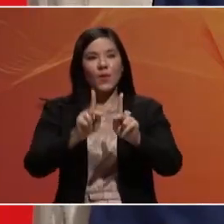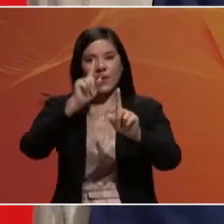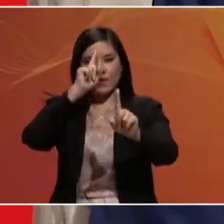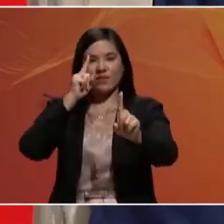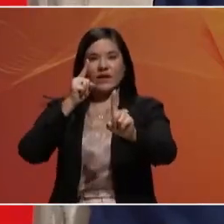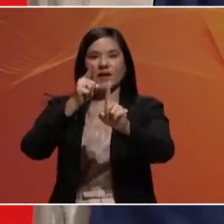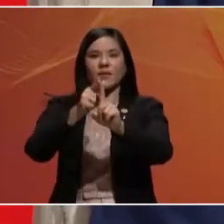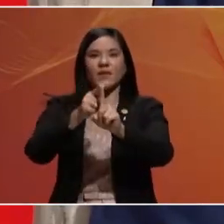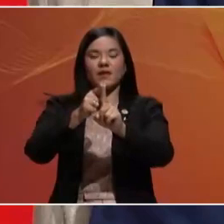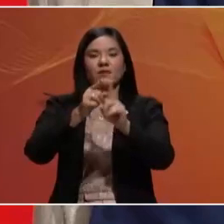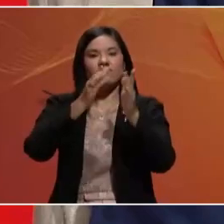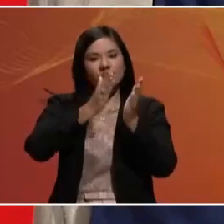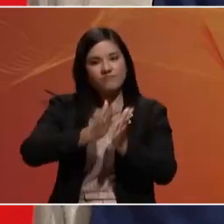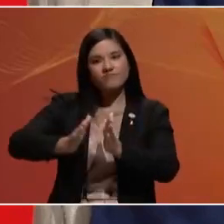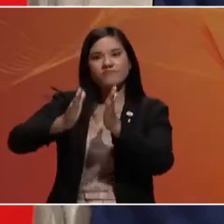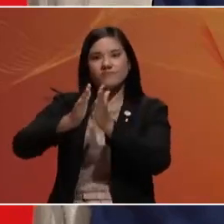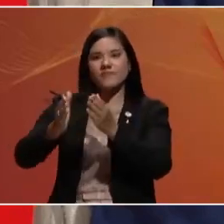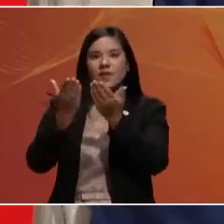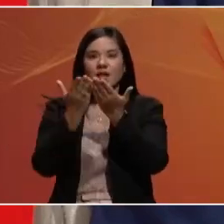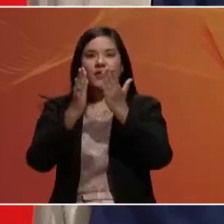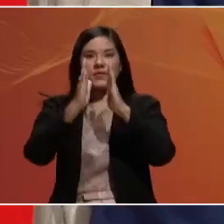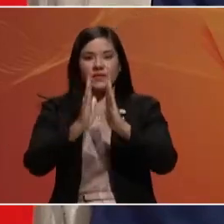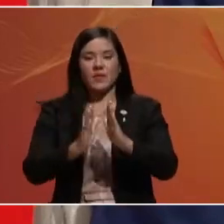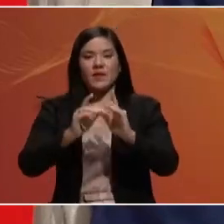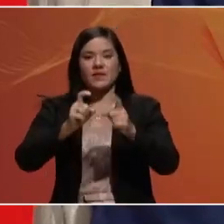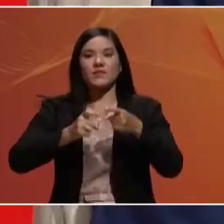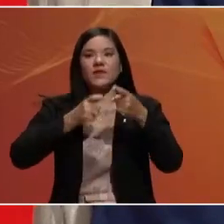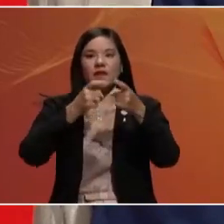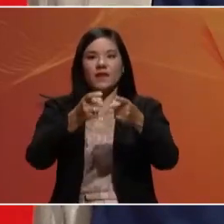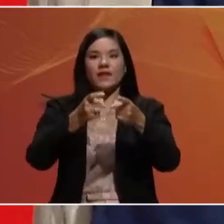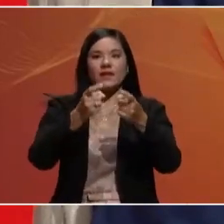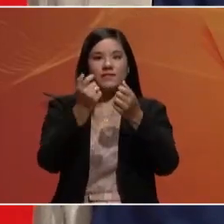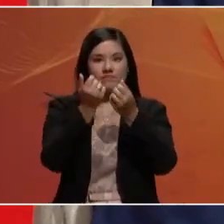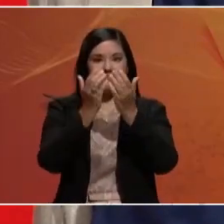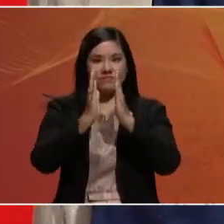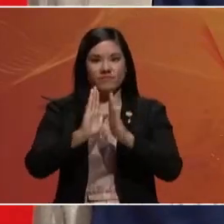requerimientos y características de los servicios que ofrece la administración.